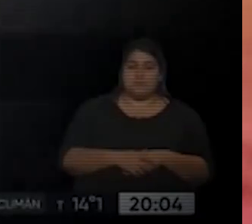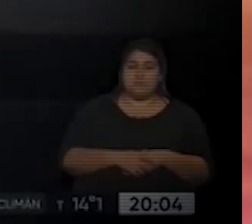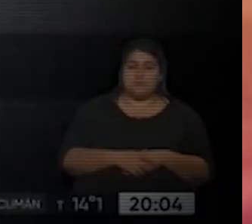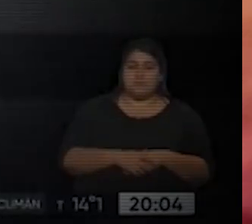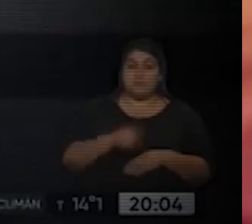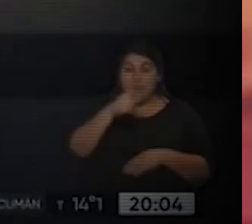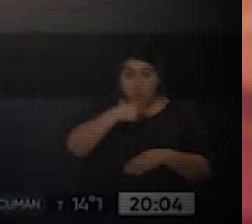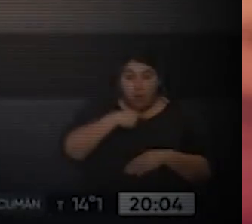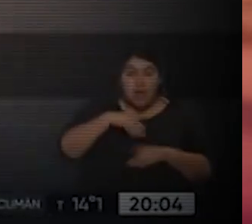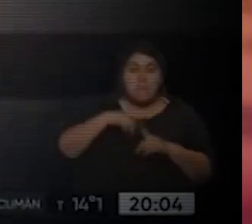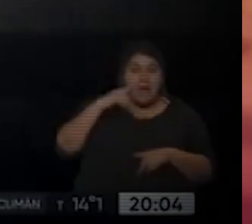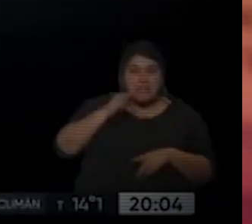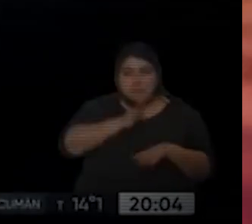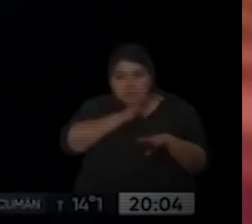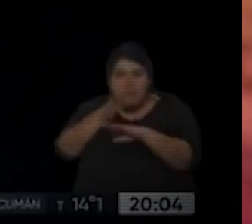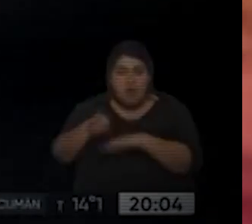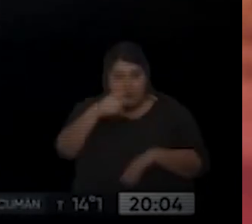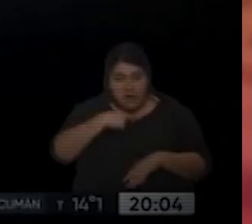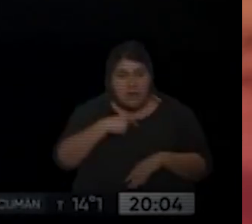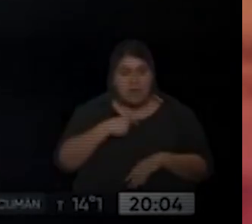¿Quieres pasar, Máximo, la c*** de tu madre?